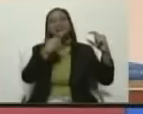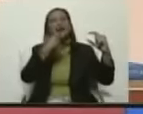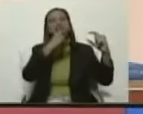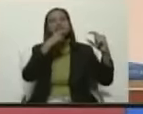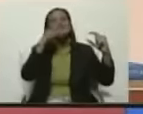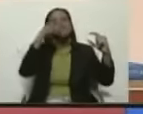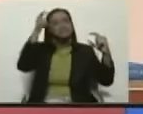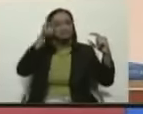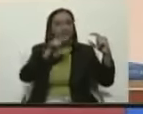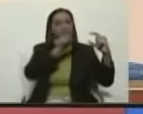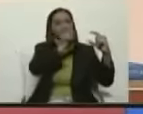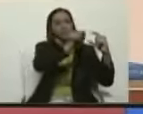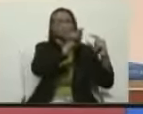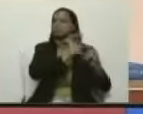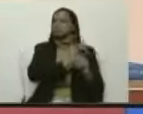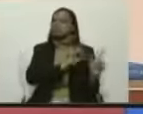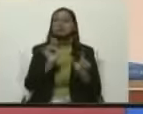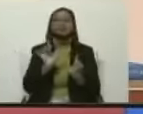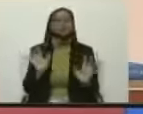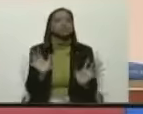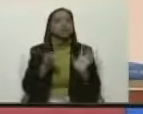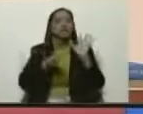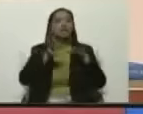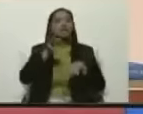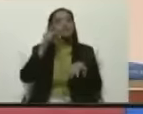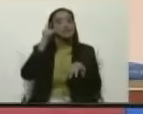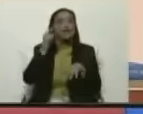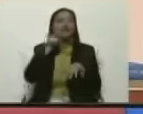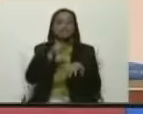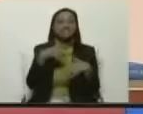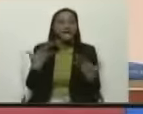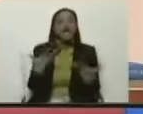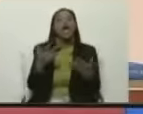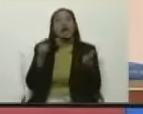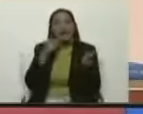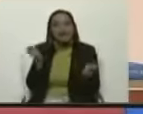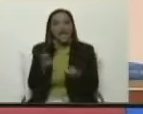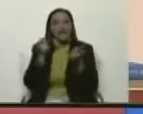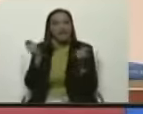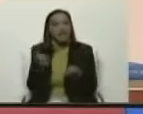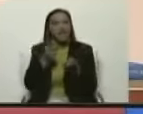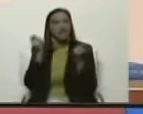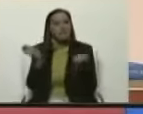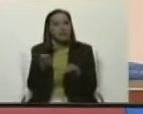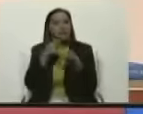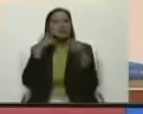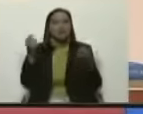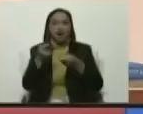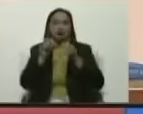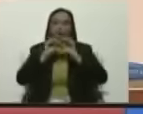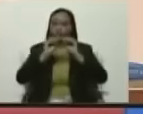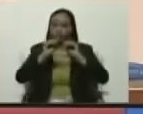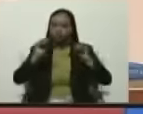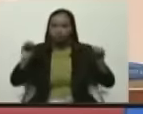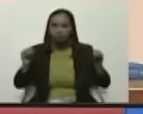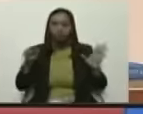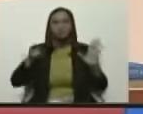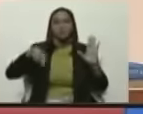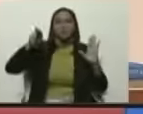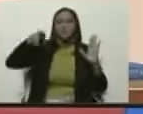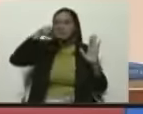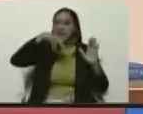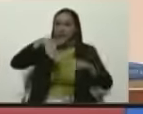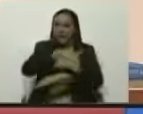El PSUV va para la calle, estos 13 días son fundamentales para eso. Para eso, ¿ves? Pinta murales en la calle, en